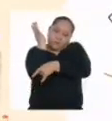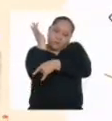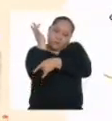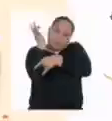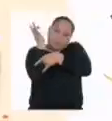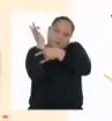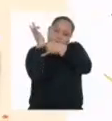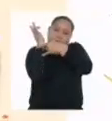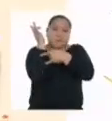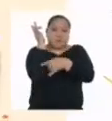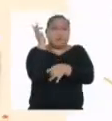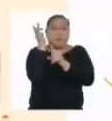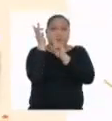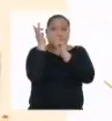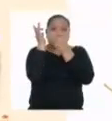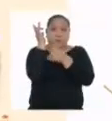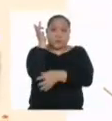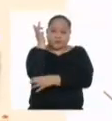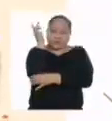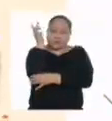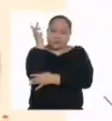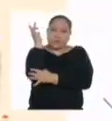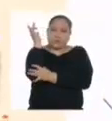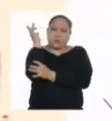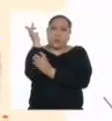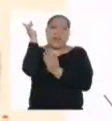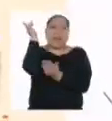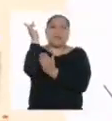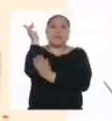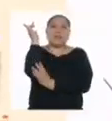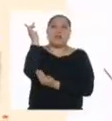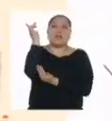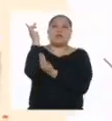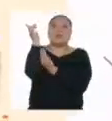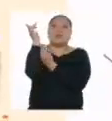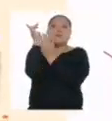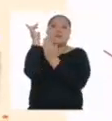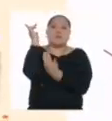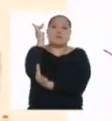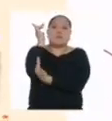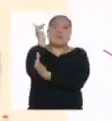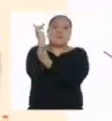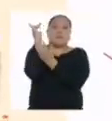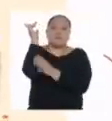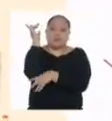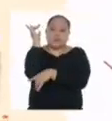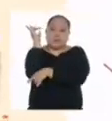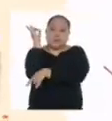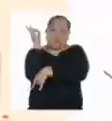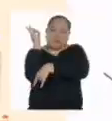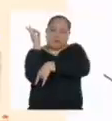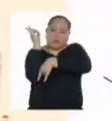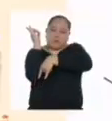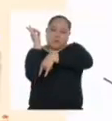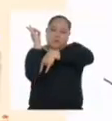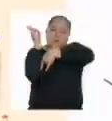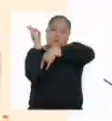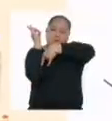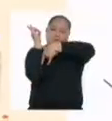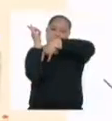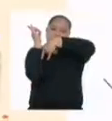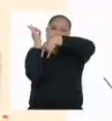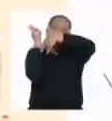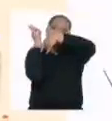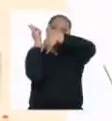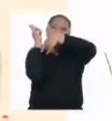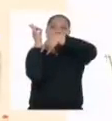todo este paso inicial, el tallo se encarga de conducir las sustancias. Cuando el agua y las sales minerales